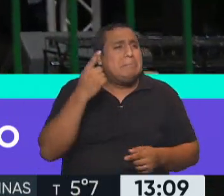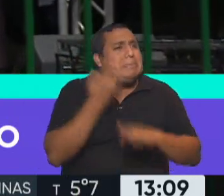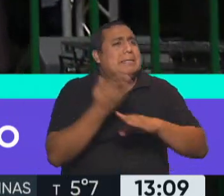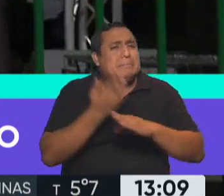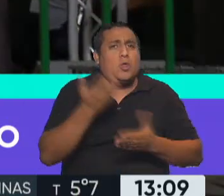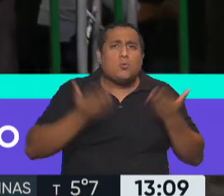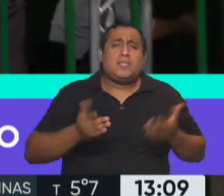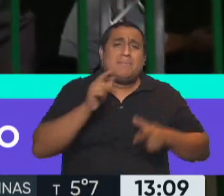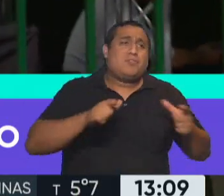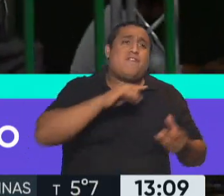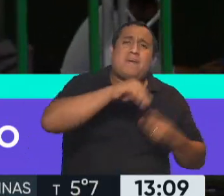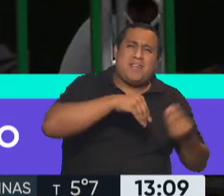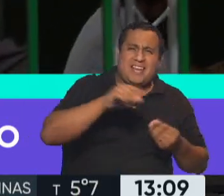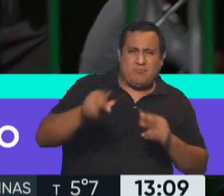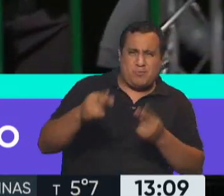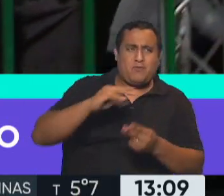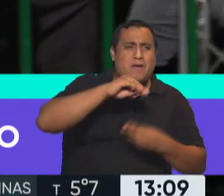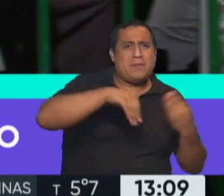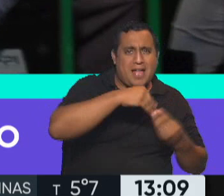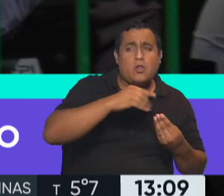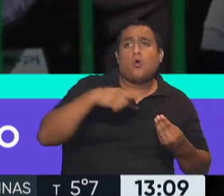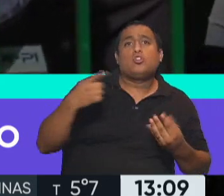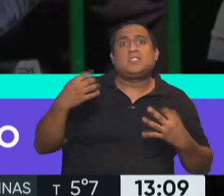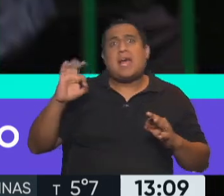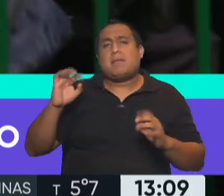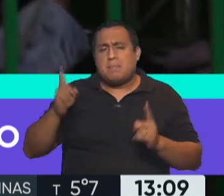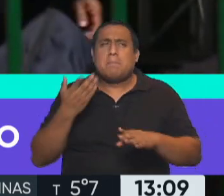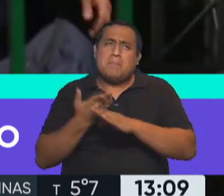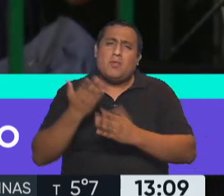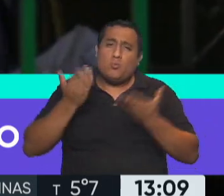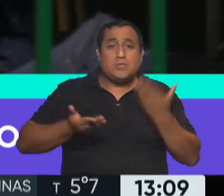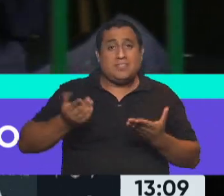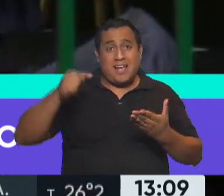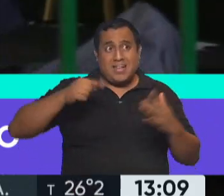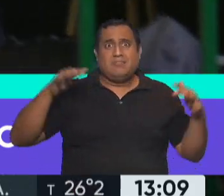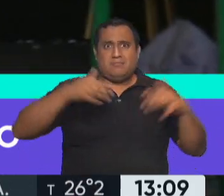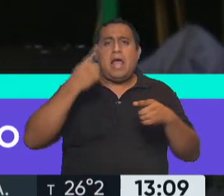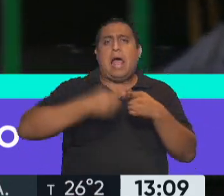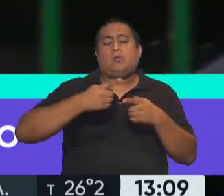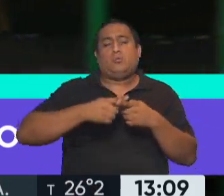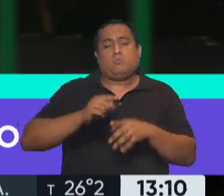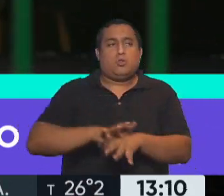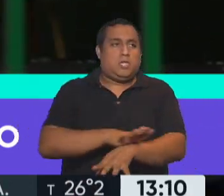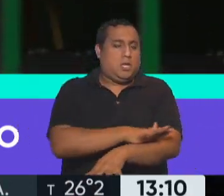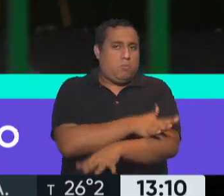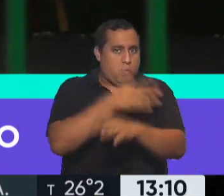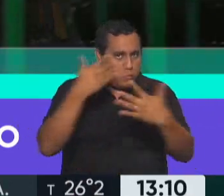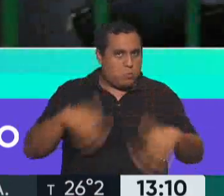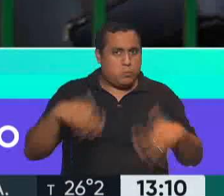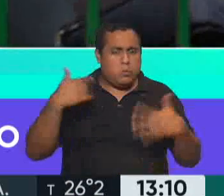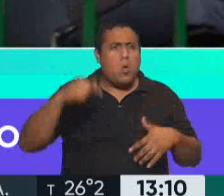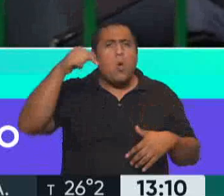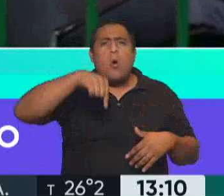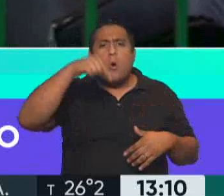familiares, los sobrevivientes. Y decíamos, en este lugar se va a llevar un acto muy emotivo, por cierto, que está contando en este momento con